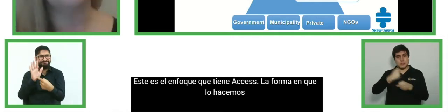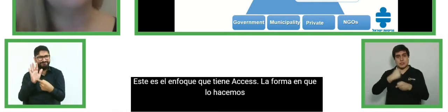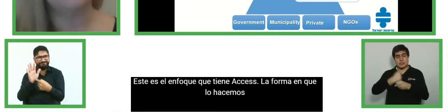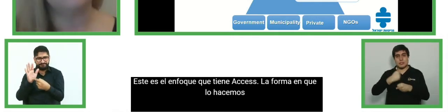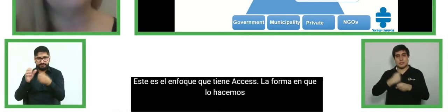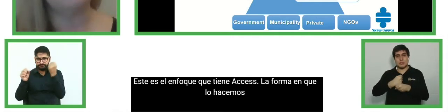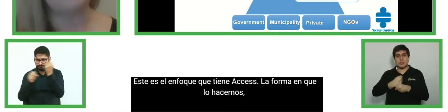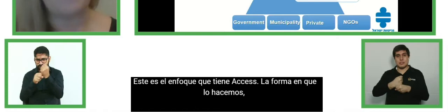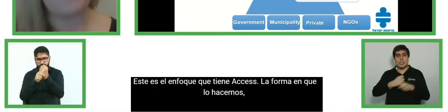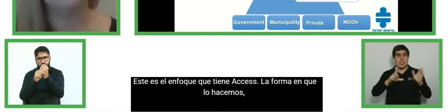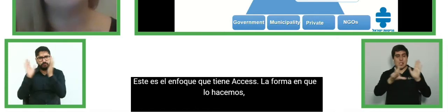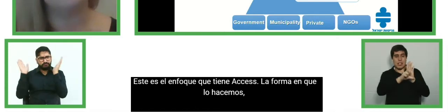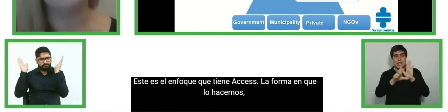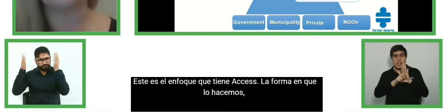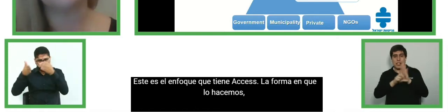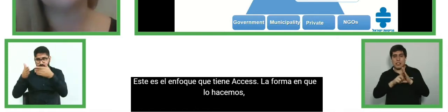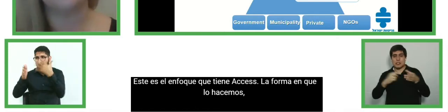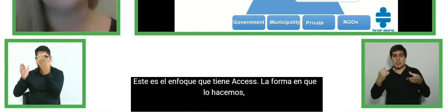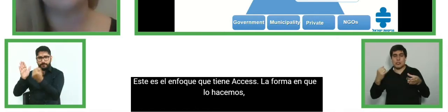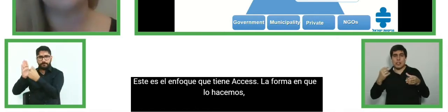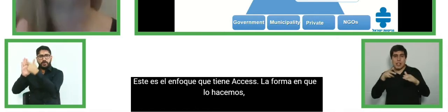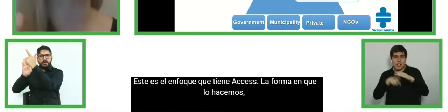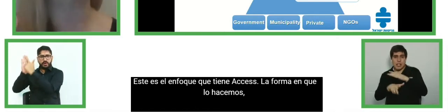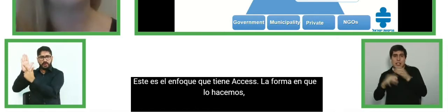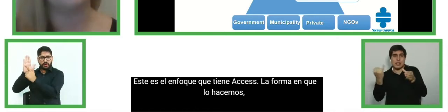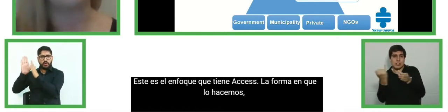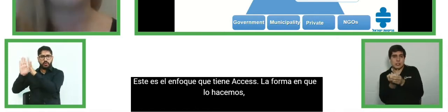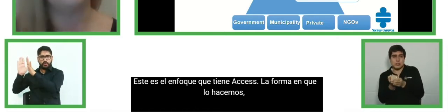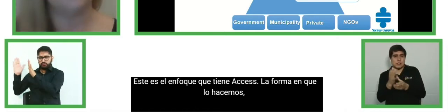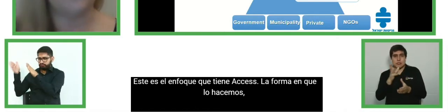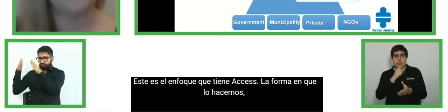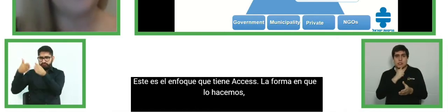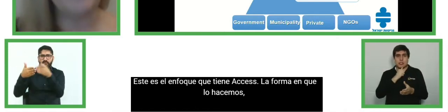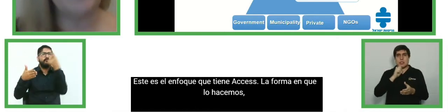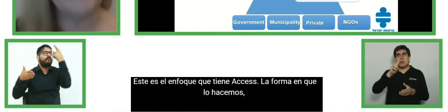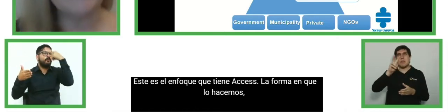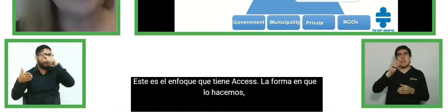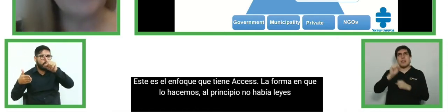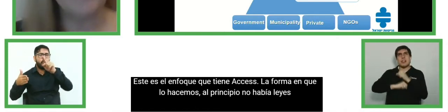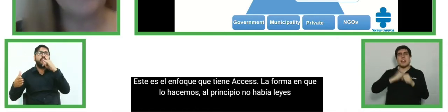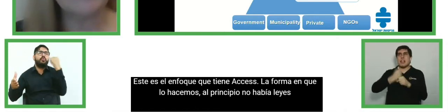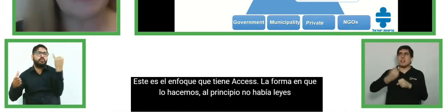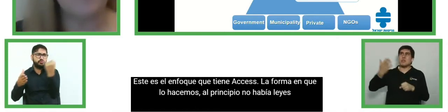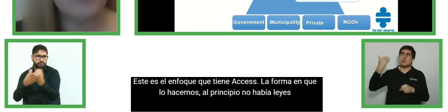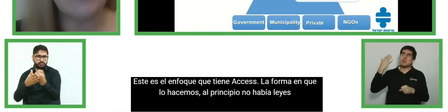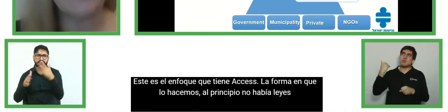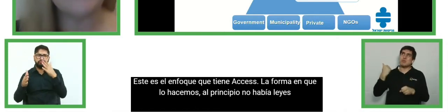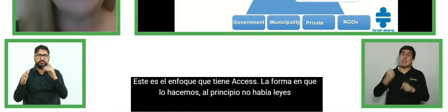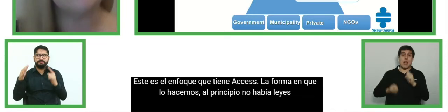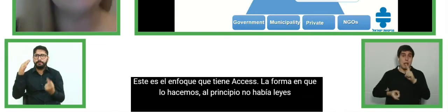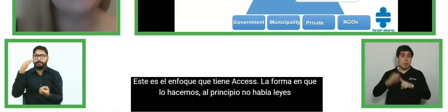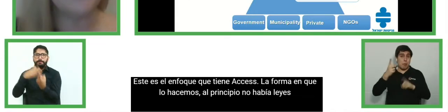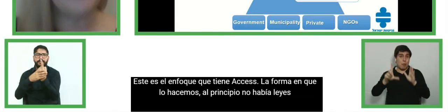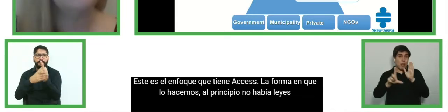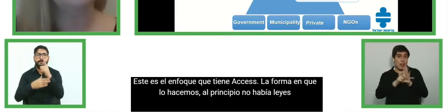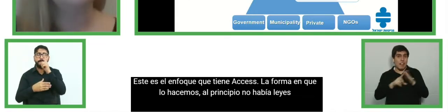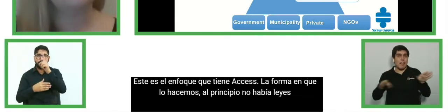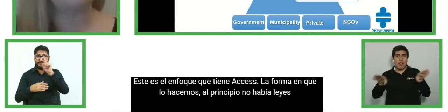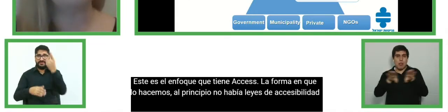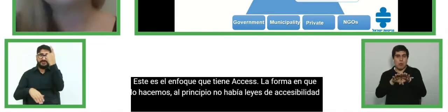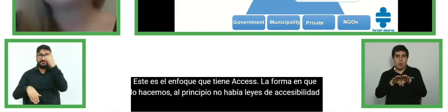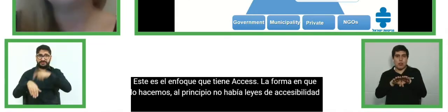no había leyes respecto de la accesibilidad. Y como 20 años atrás, la primera ley de